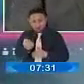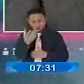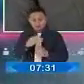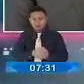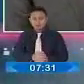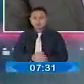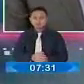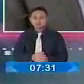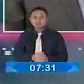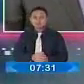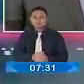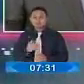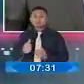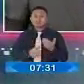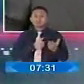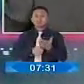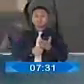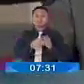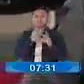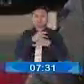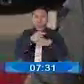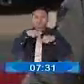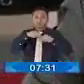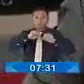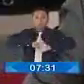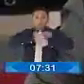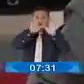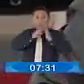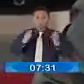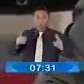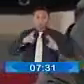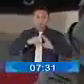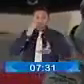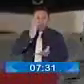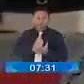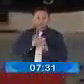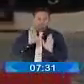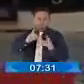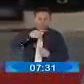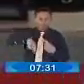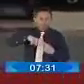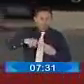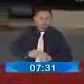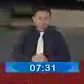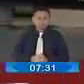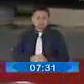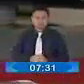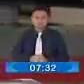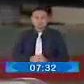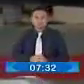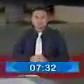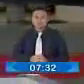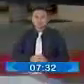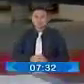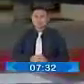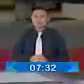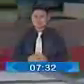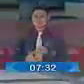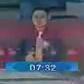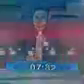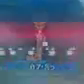propio el ministro de la producción acompañándonos esta mañana en Comercio TV. Hacemos una breve pausa. Nosotros ya retornamos con más.